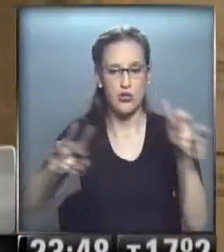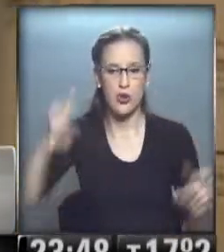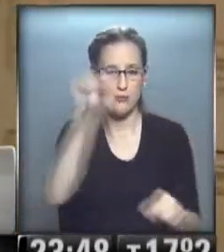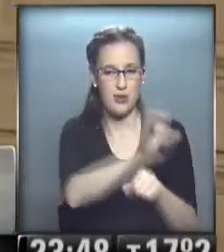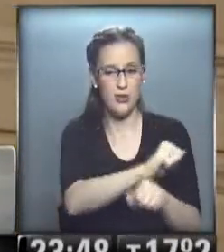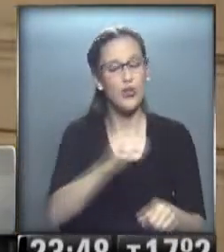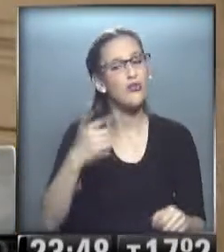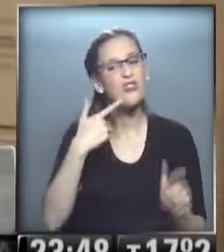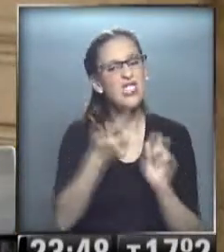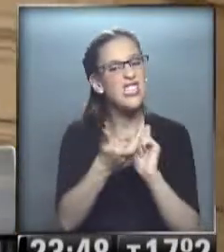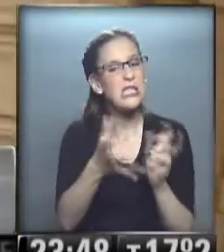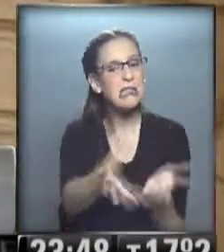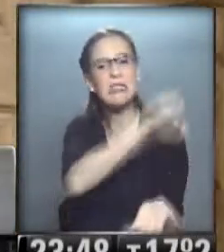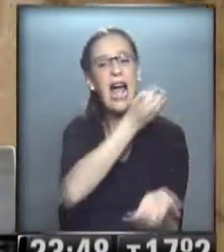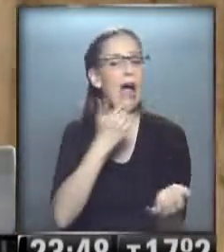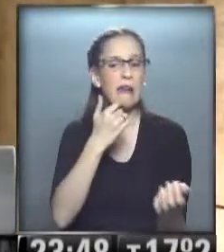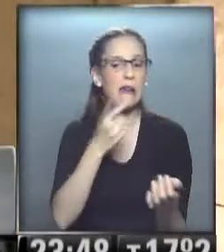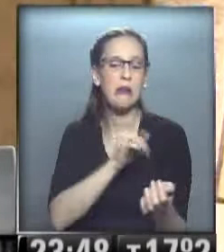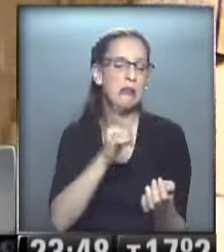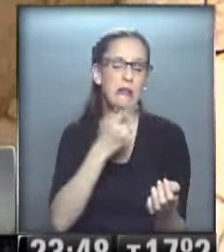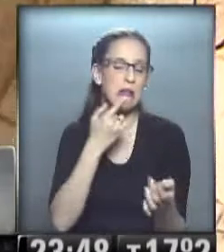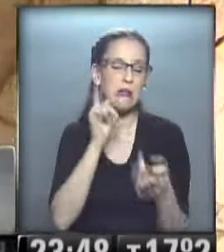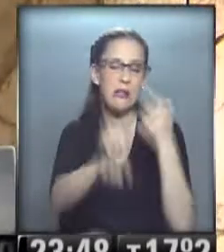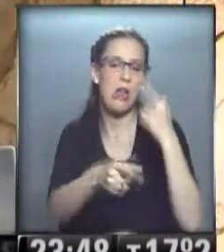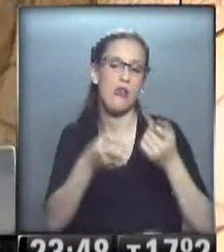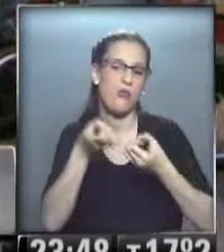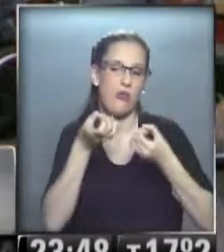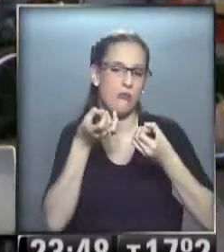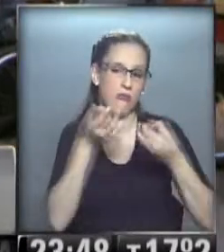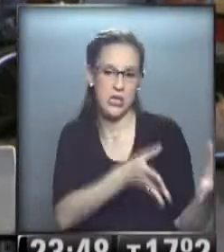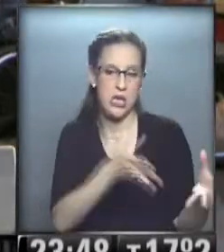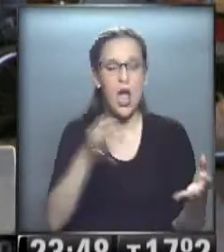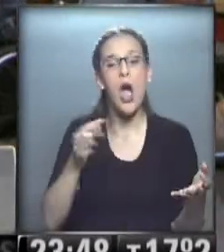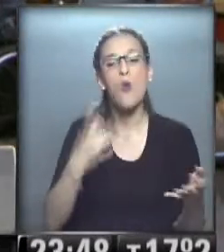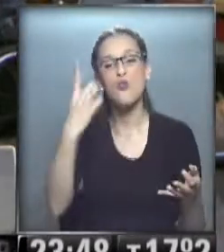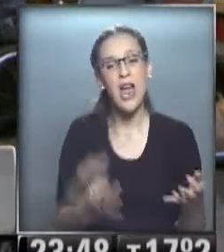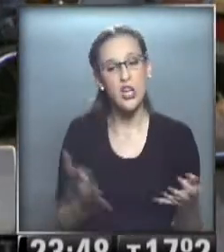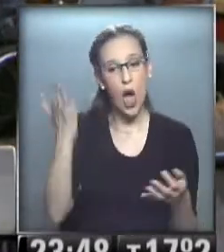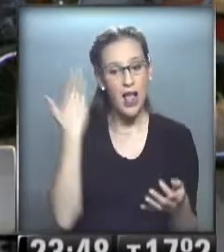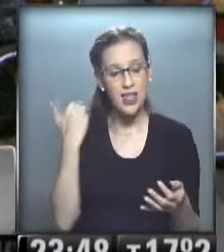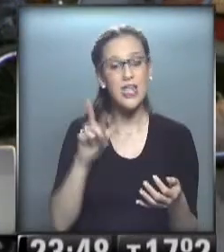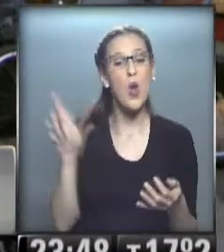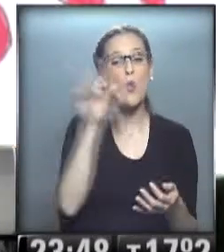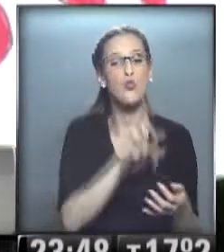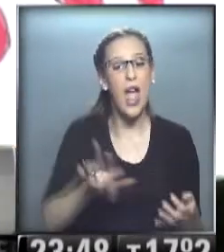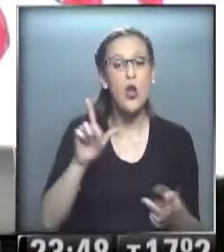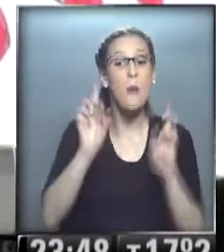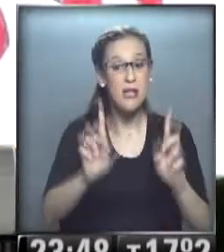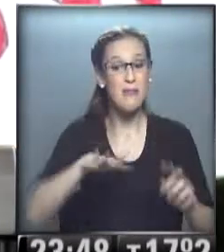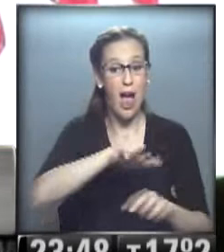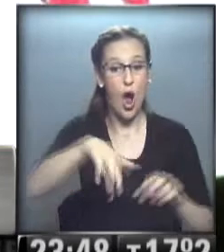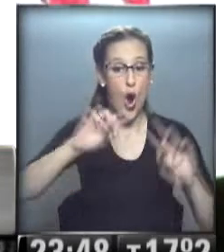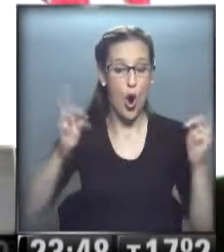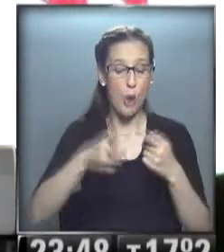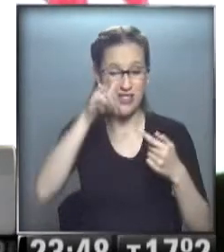no quedó registro de su entrada. Un año antes, Luciano había sido detenido y torturado en la misma comisaría. Familiares y